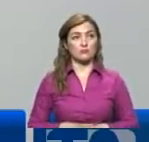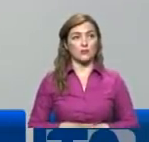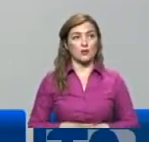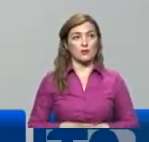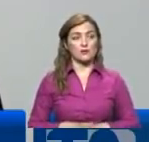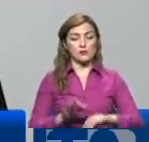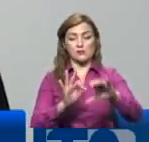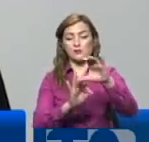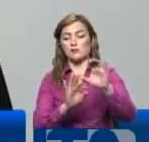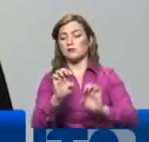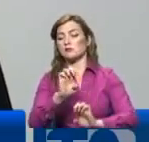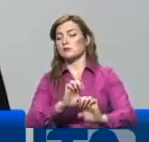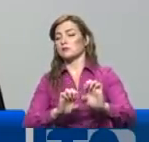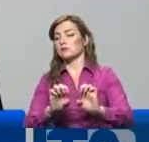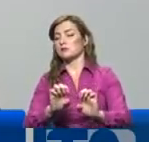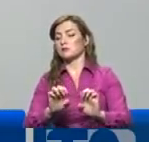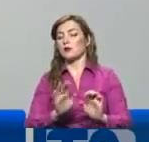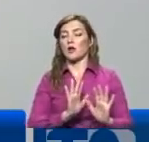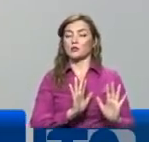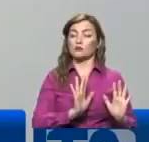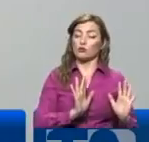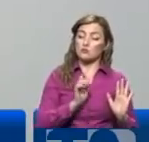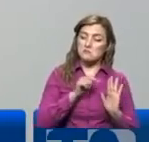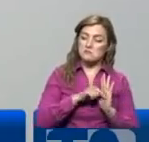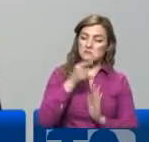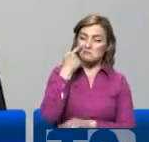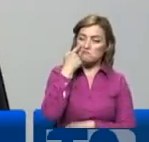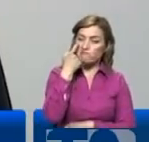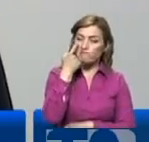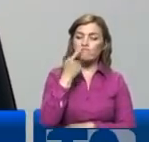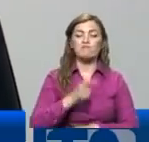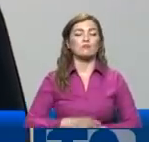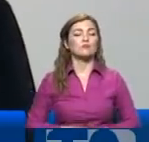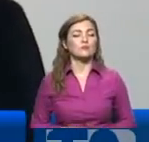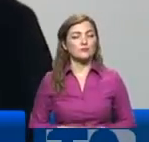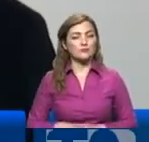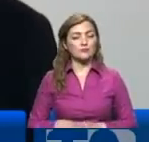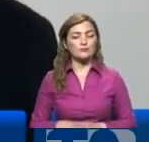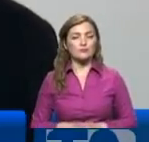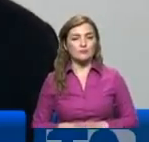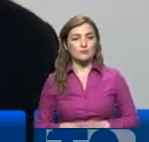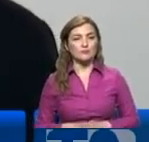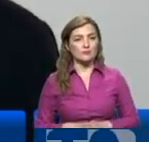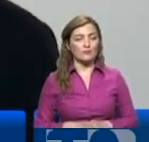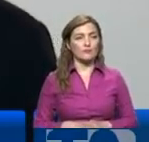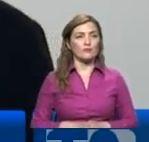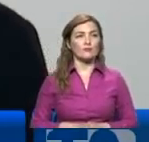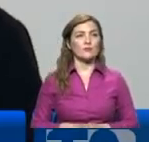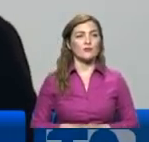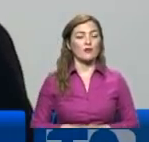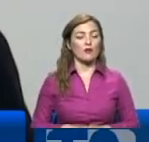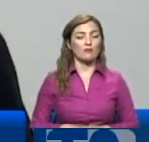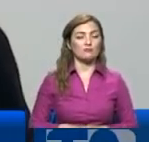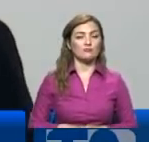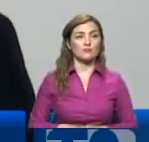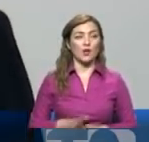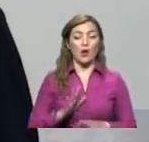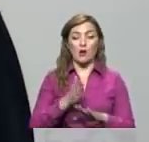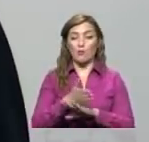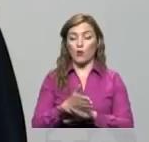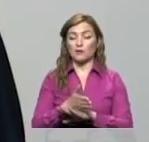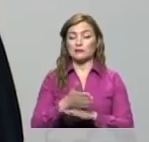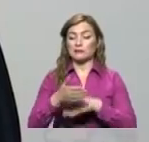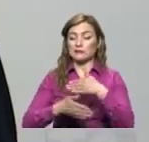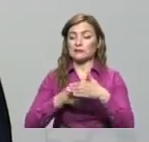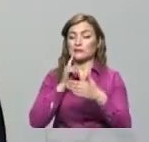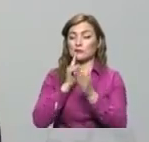de Participación Ciudadana. Y posteriormente tenemos acciones que las haremos conocer casi en forma inmediata. ¿Acciones